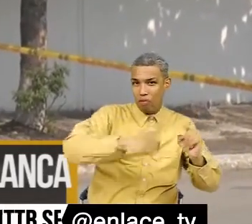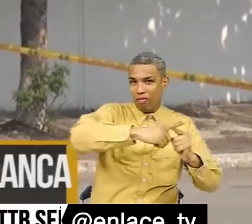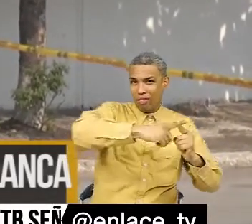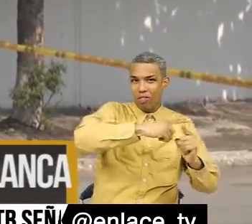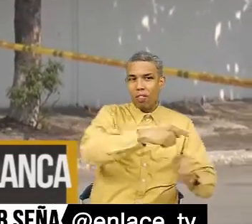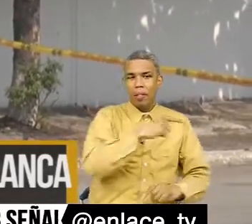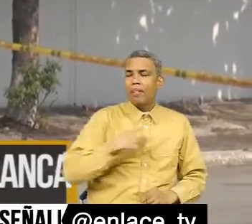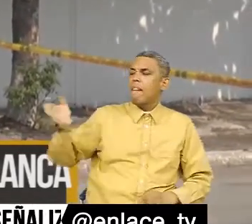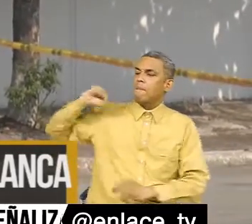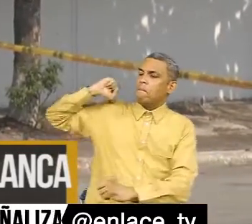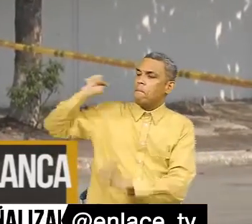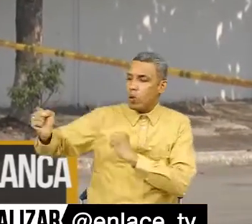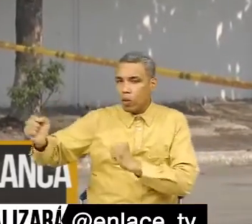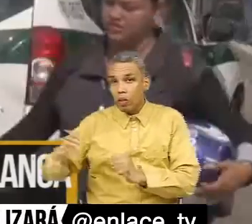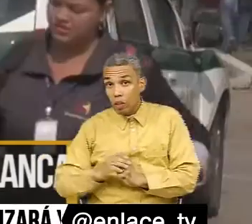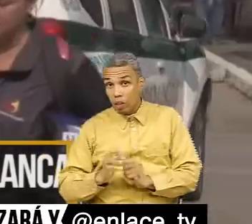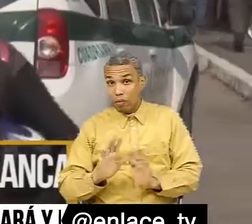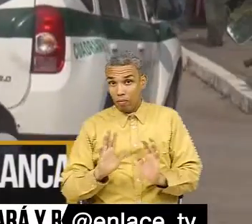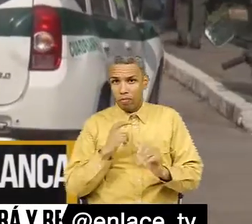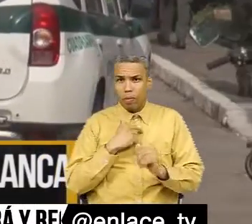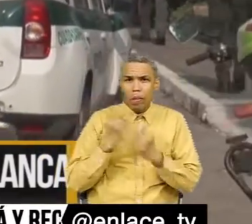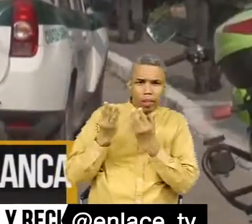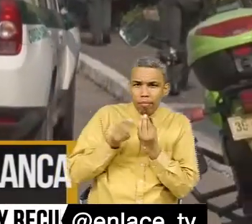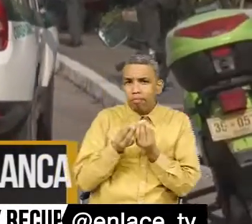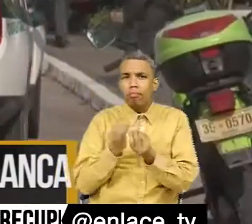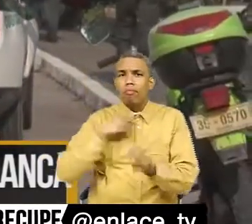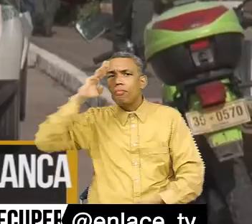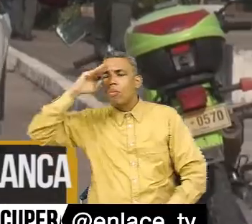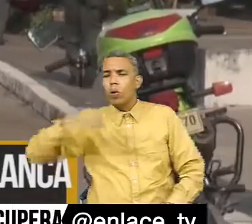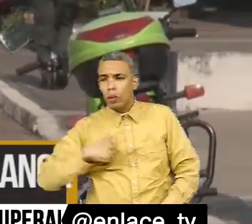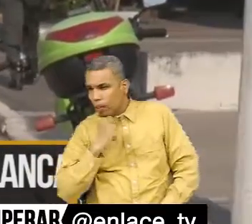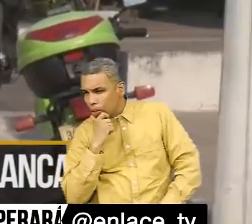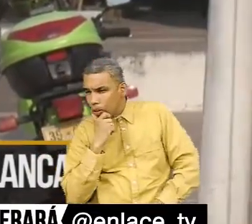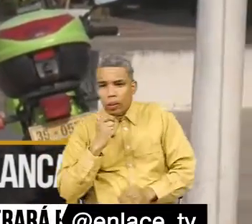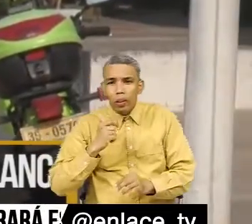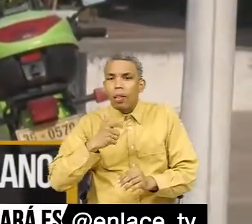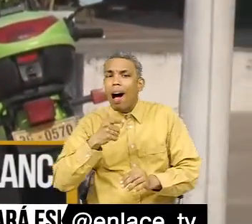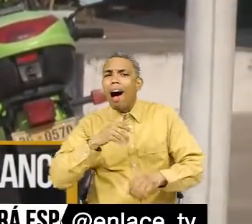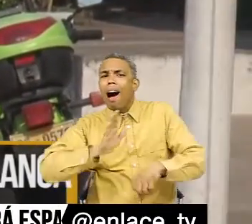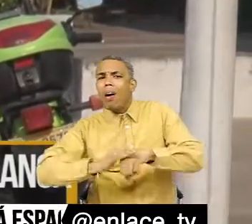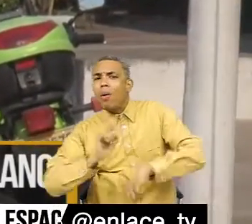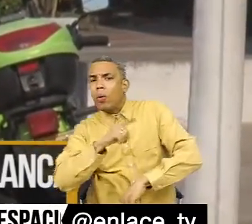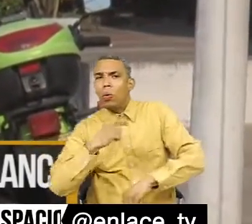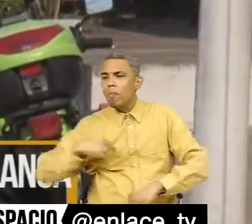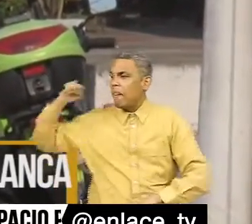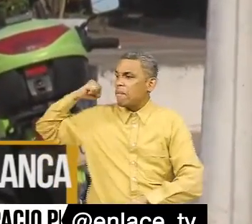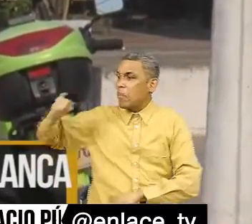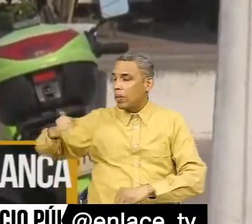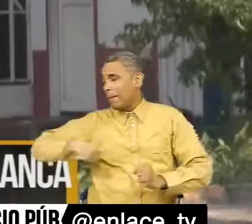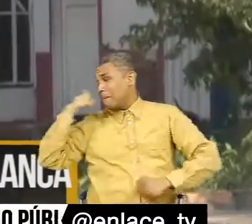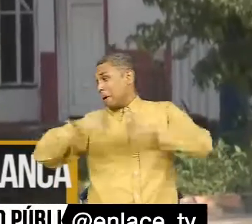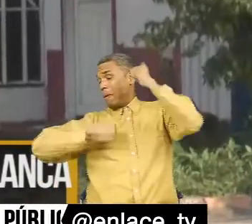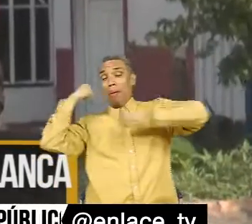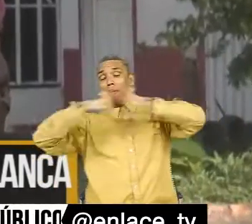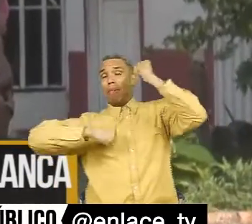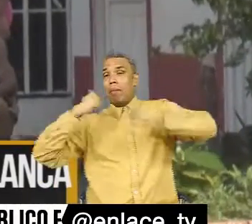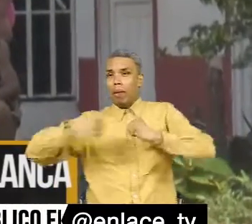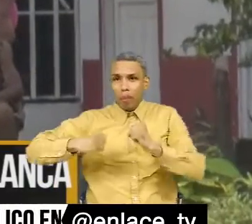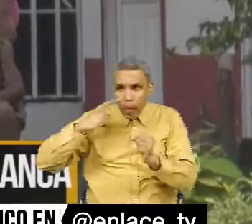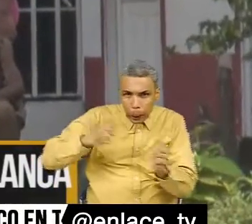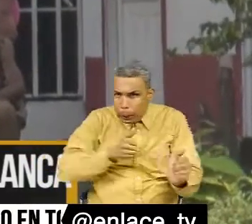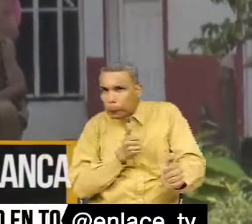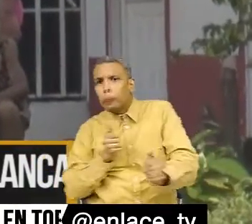atendieron de inmediato el caso. Una vez conocido el hecho, los uniformados iniciaron la persecución de sospechosos, registrándose varias capturas, como este joven cuyo